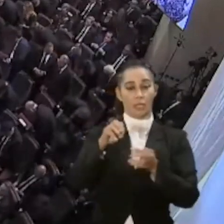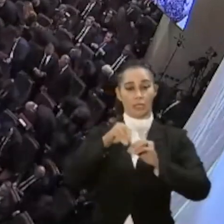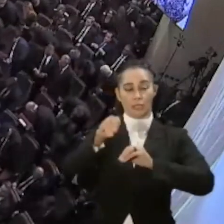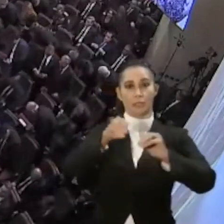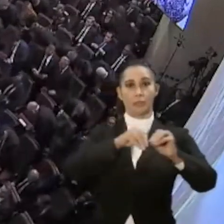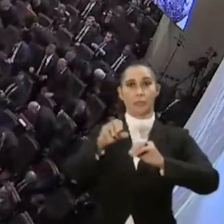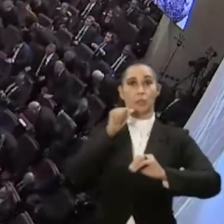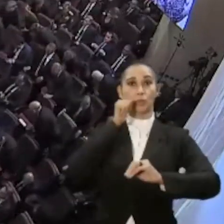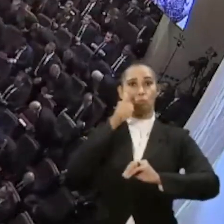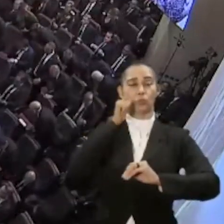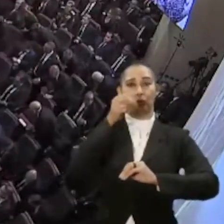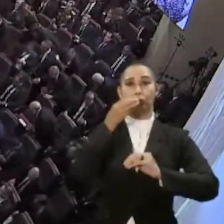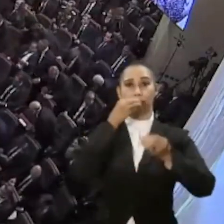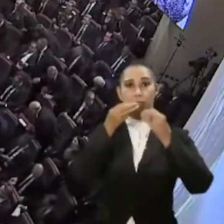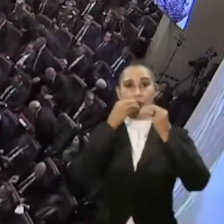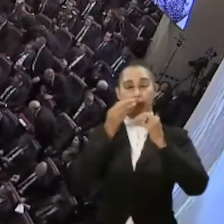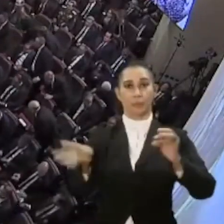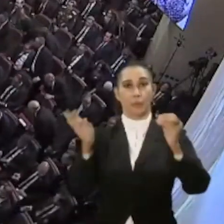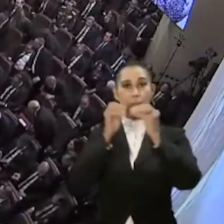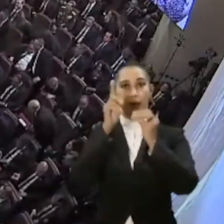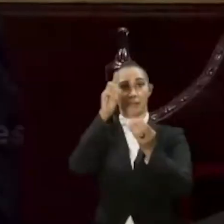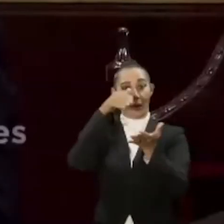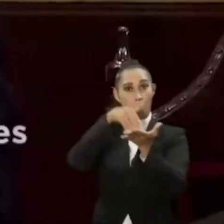distribuyen diariamente alimentos a más de